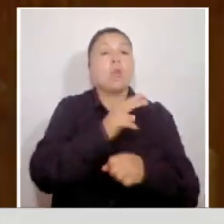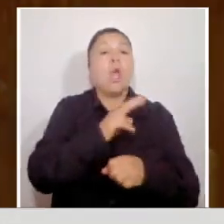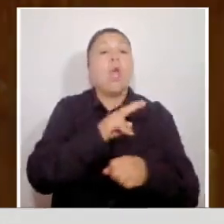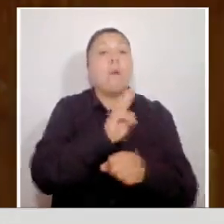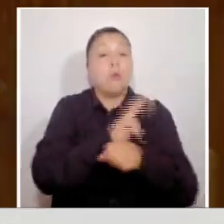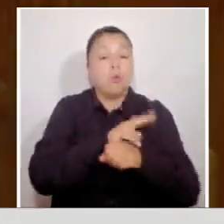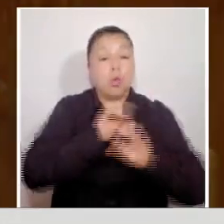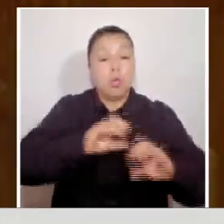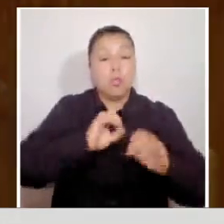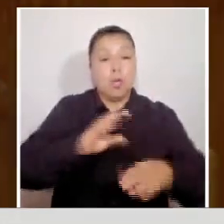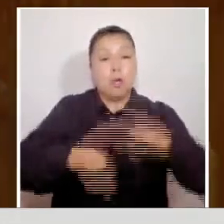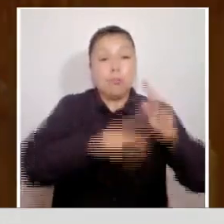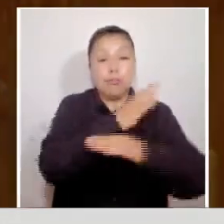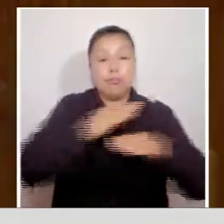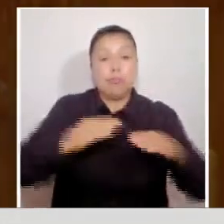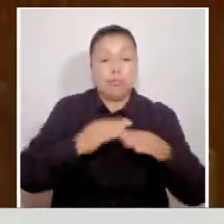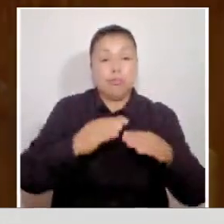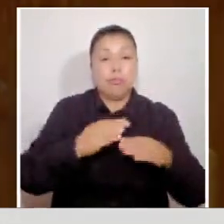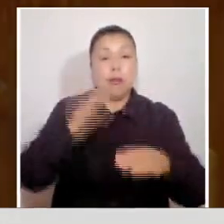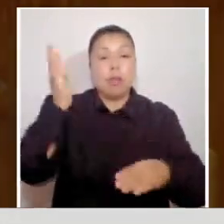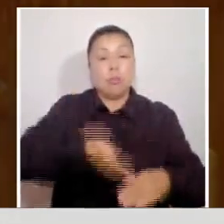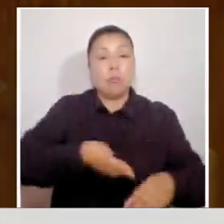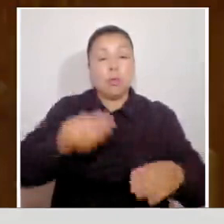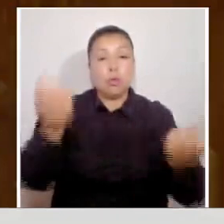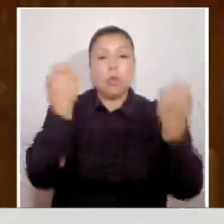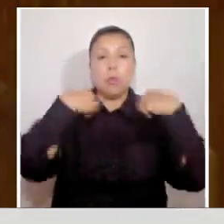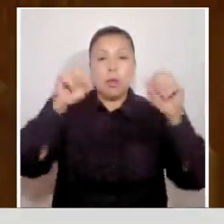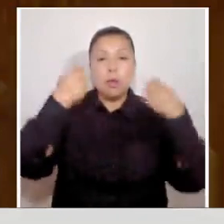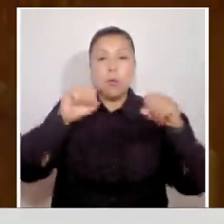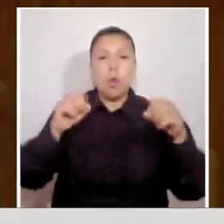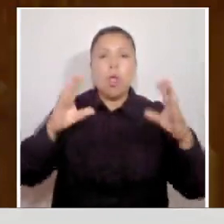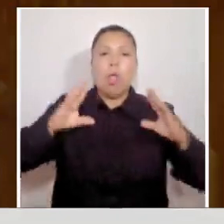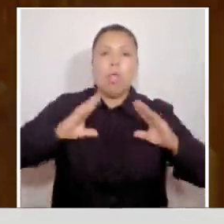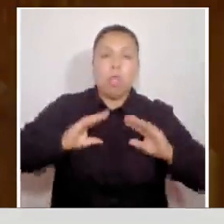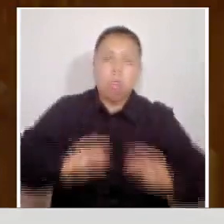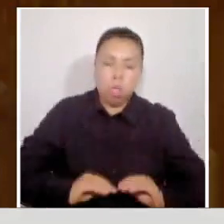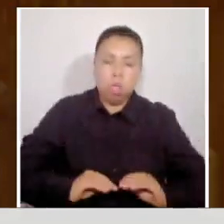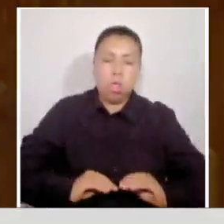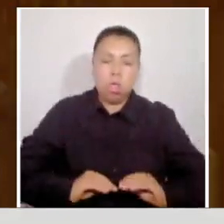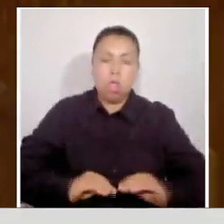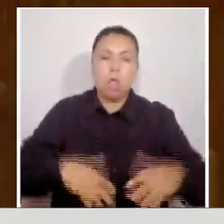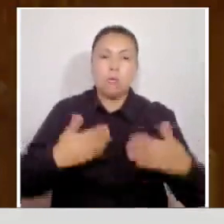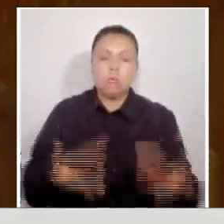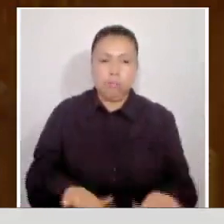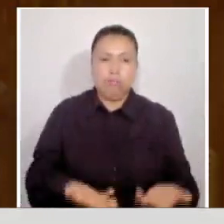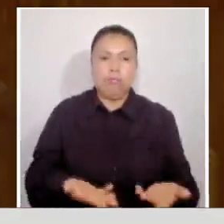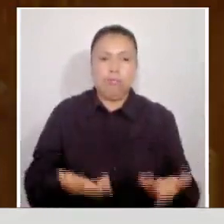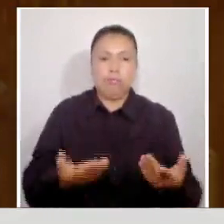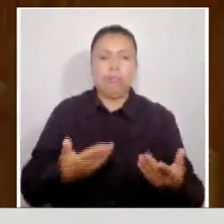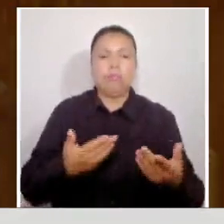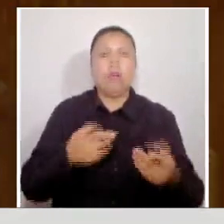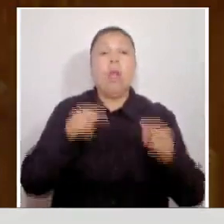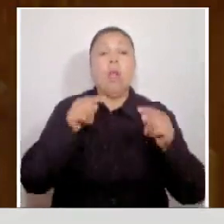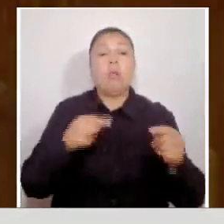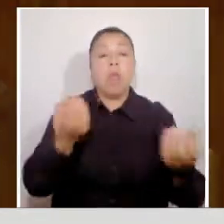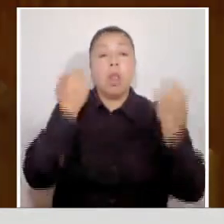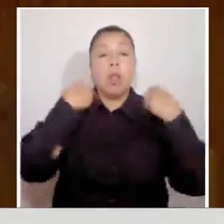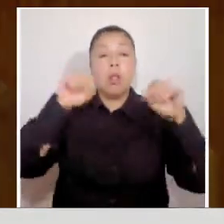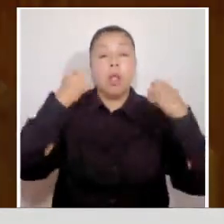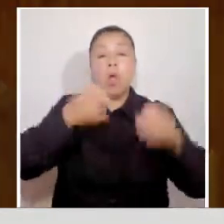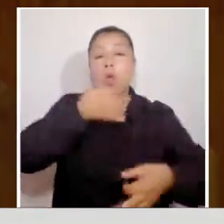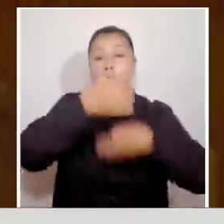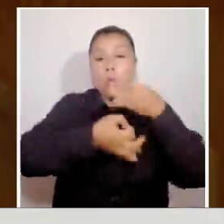de la práctica de este deporte lo que desincentiva notablemente el ejercicio de disciplinas como la comentada